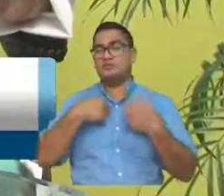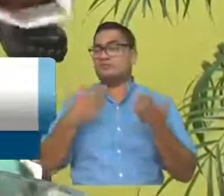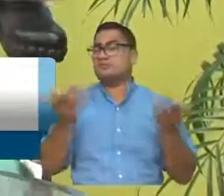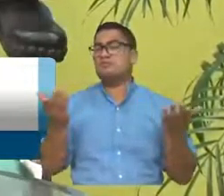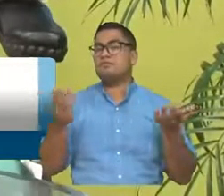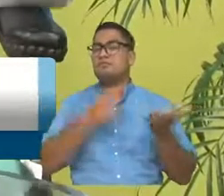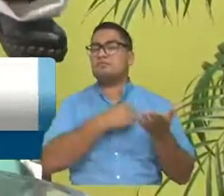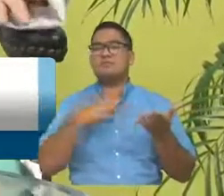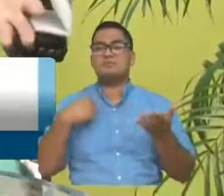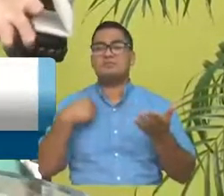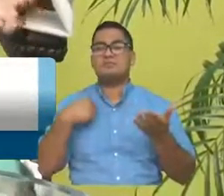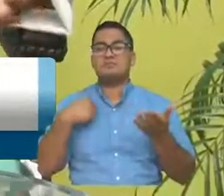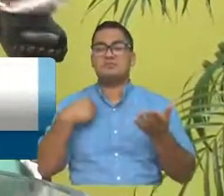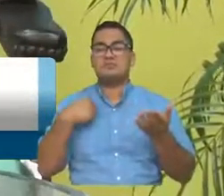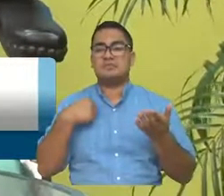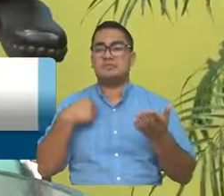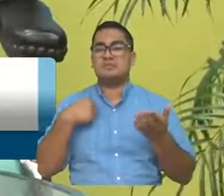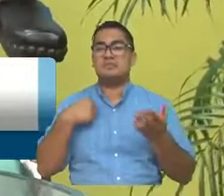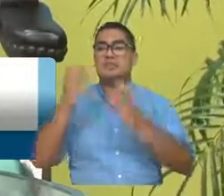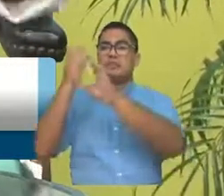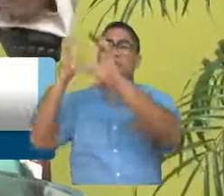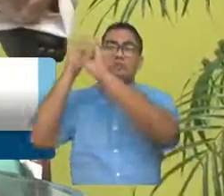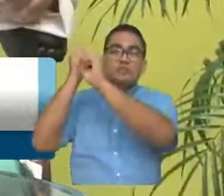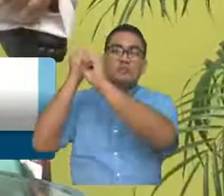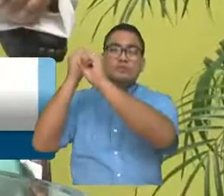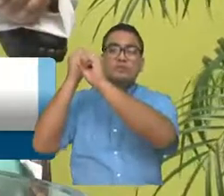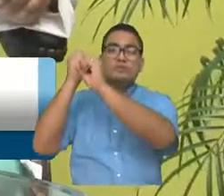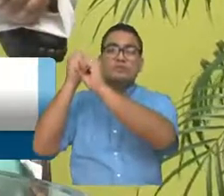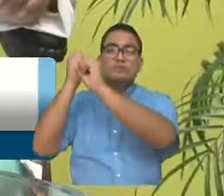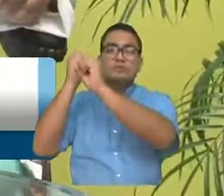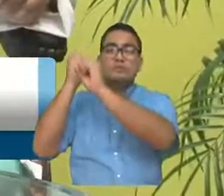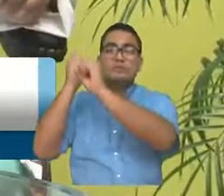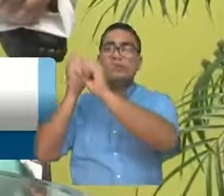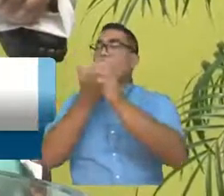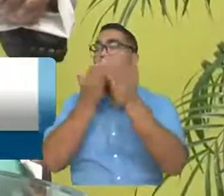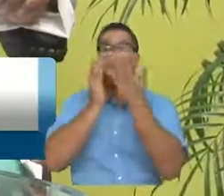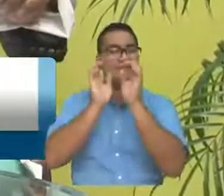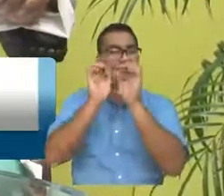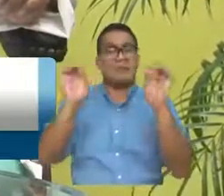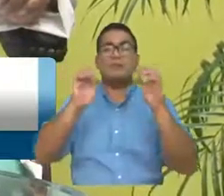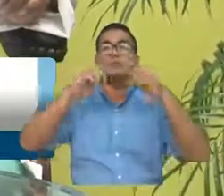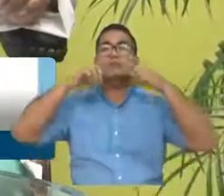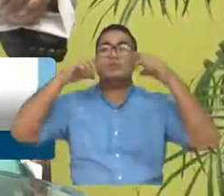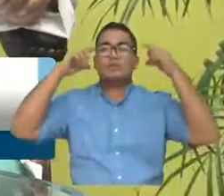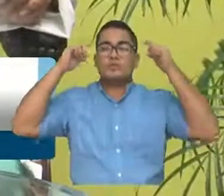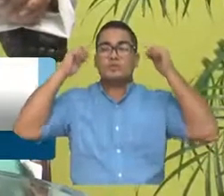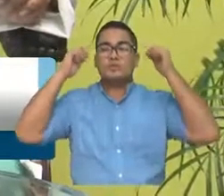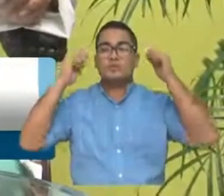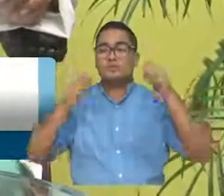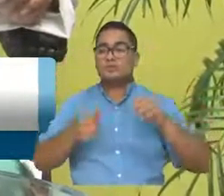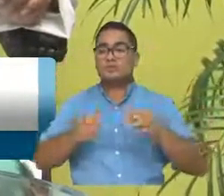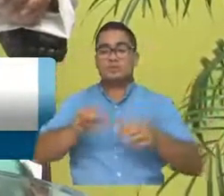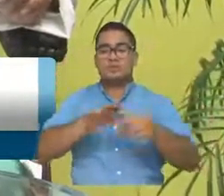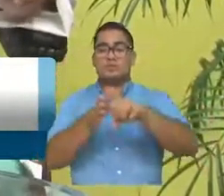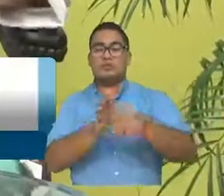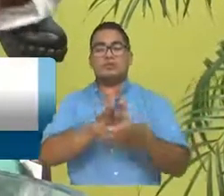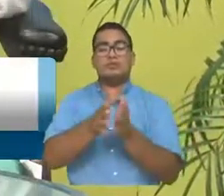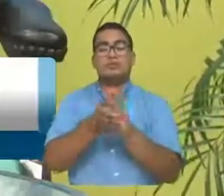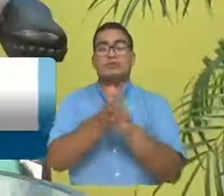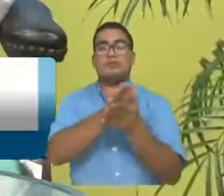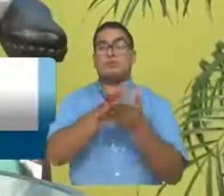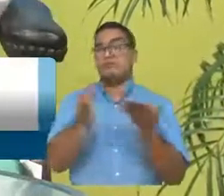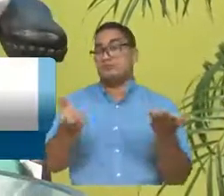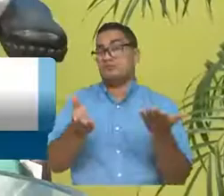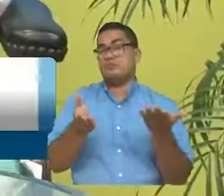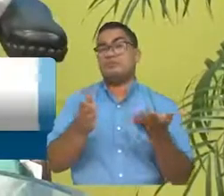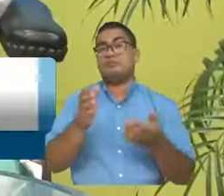del bus donde alguien pudo haber puesto ahí sus manos y pudo perfectamente dejar contaminado cualquiera de